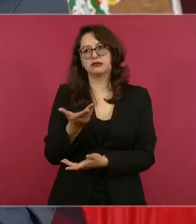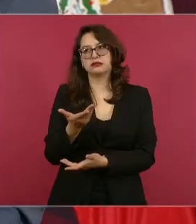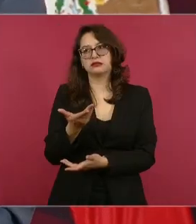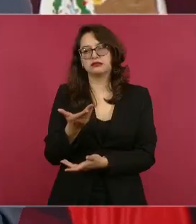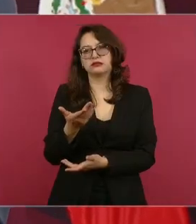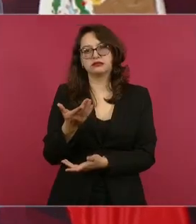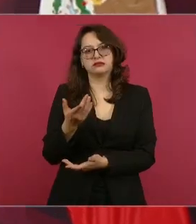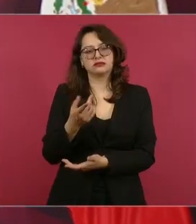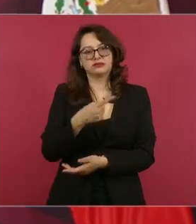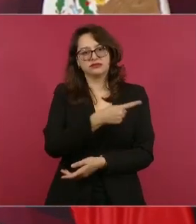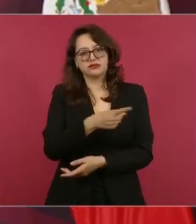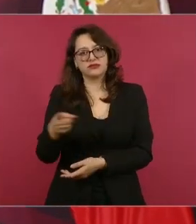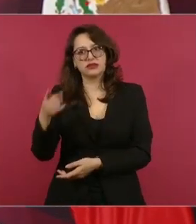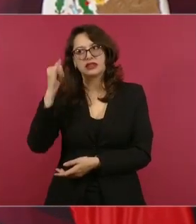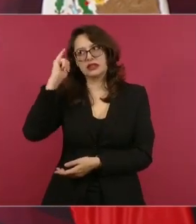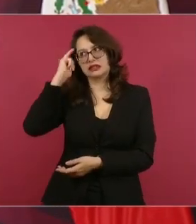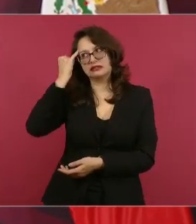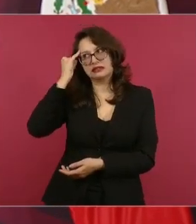explotados,